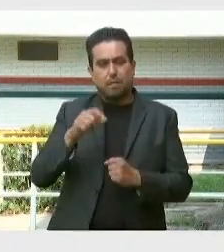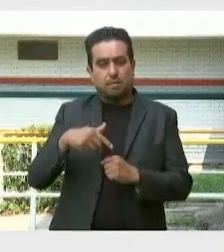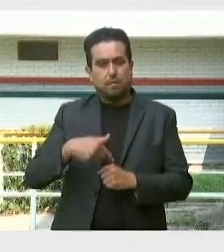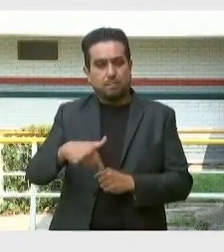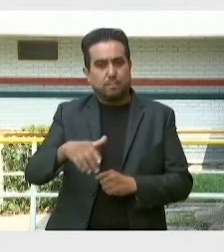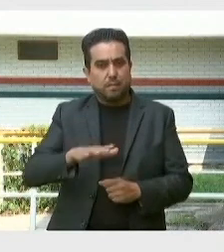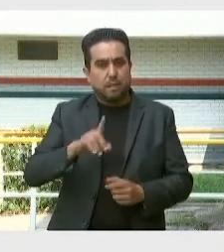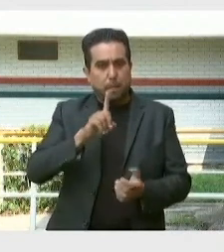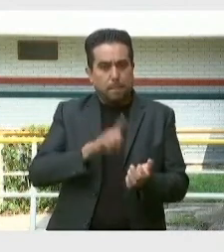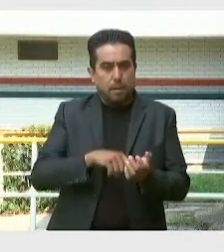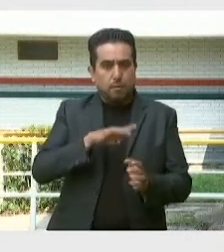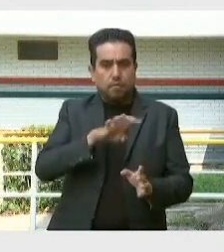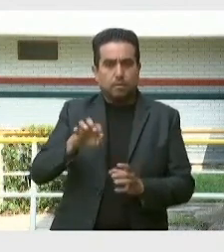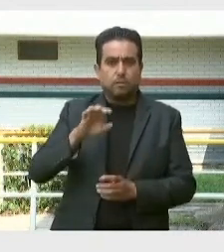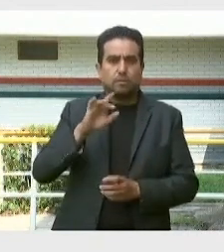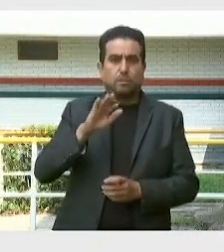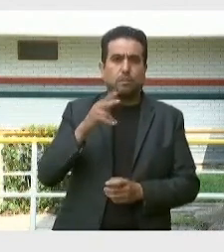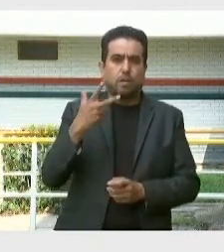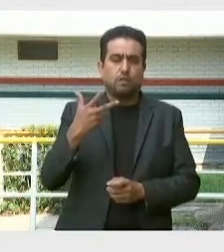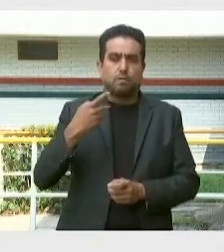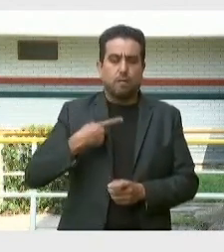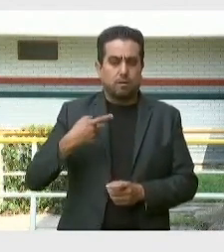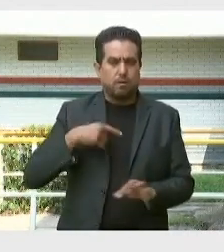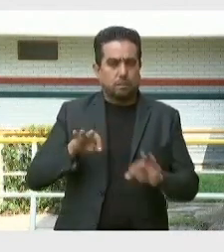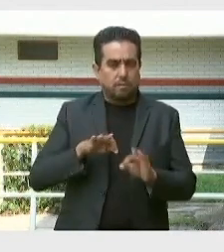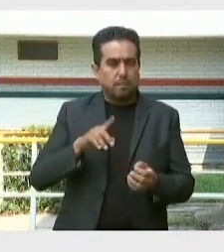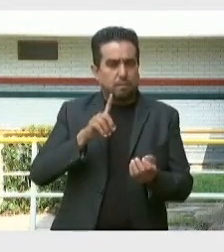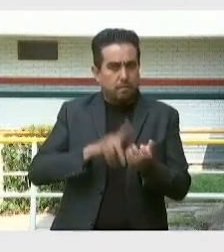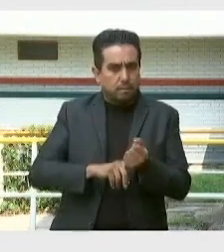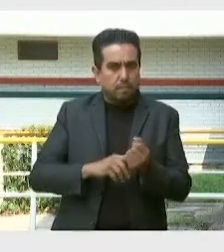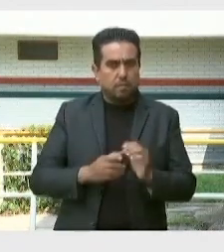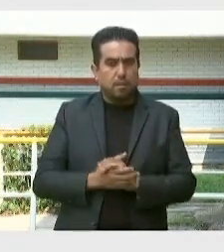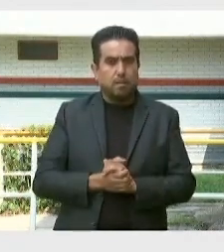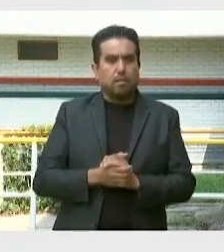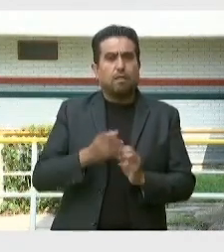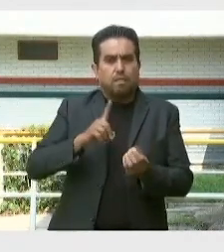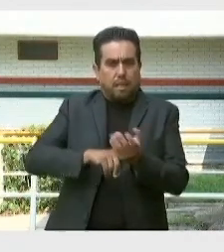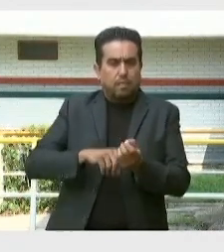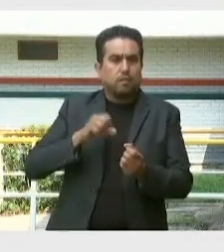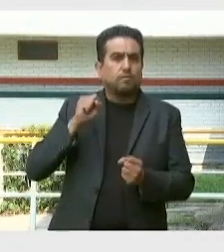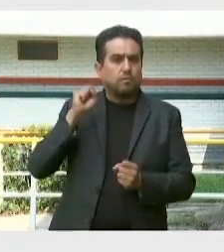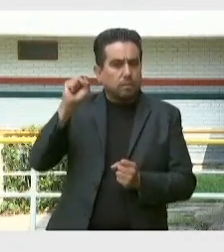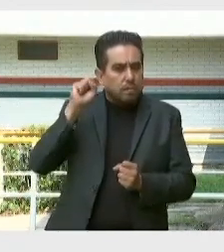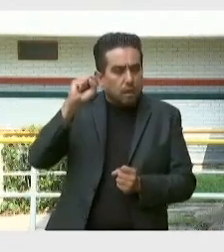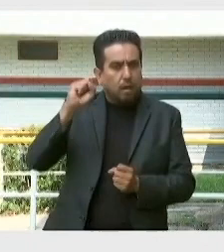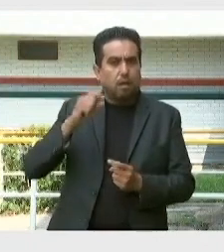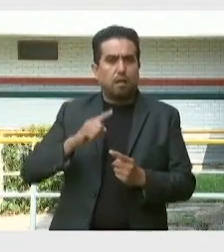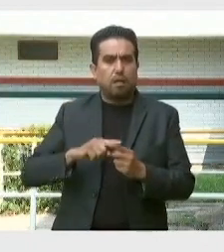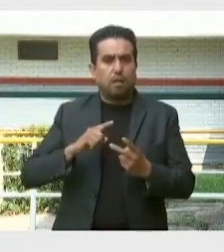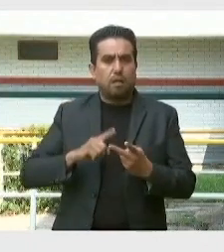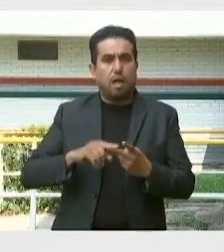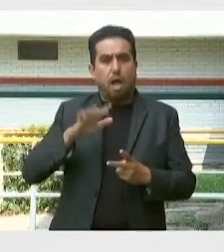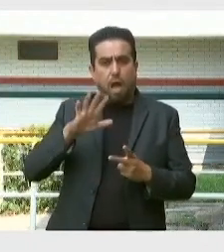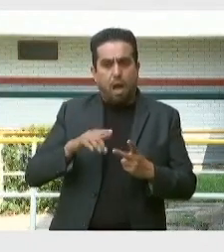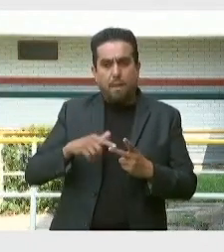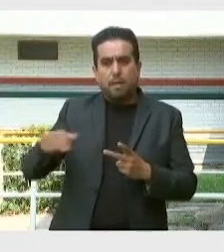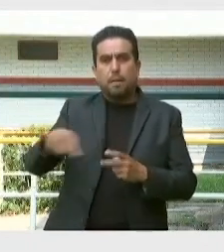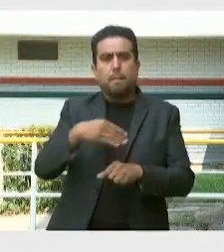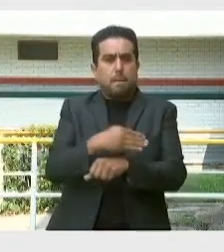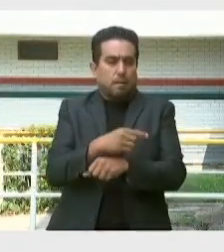contemplados mil 458 trabajadores sindicalizados transitorios